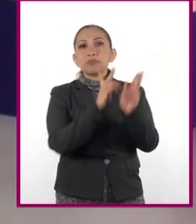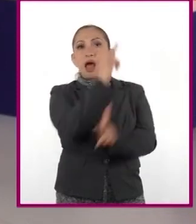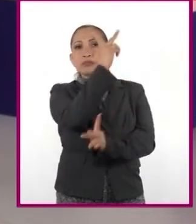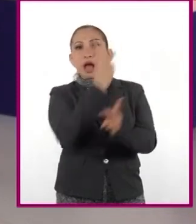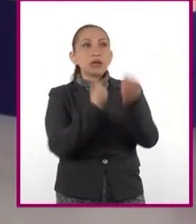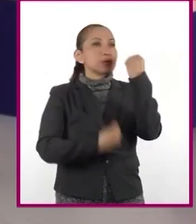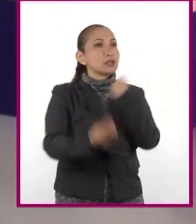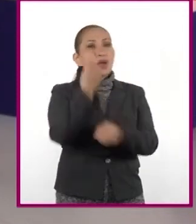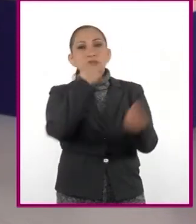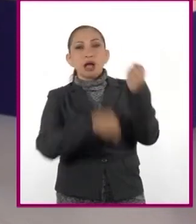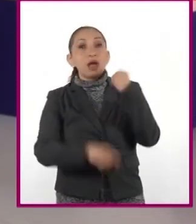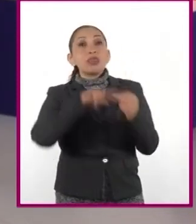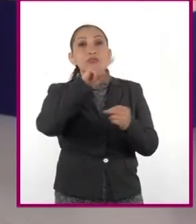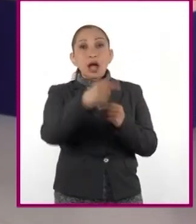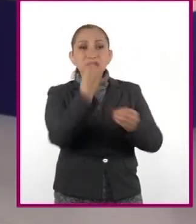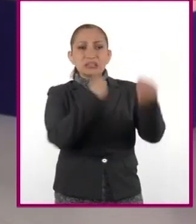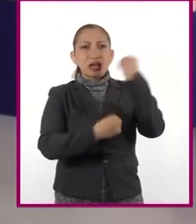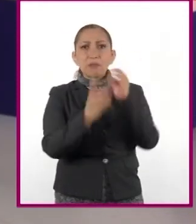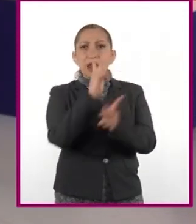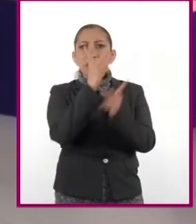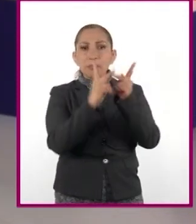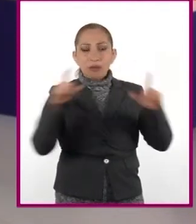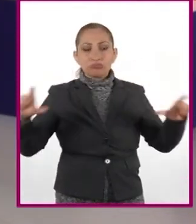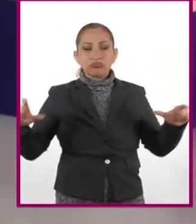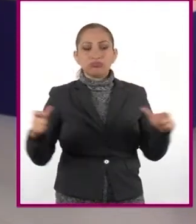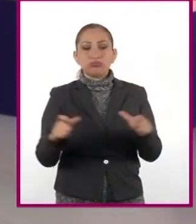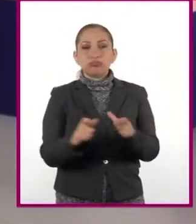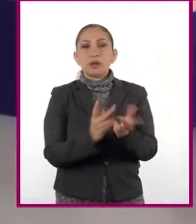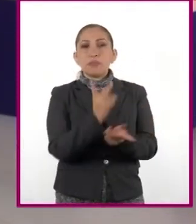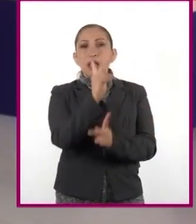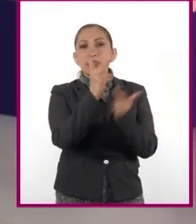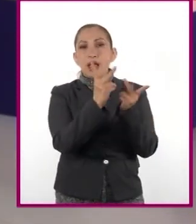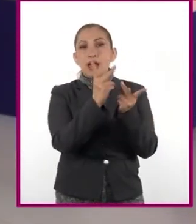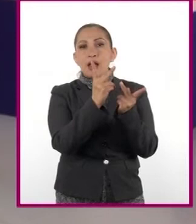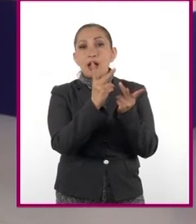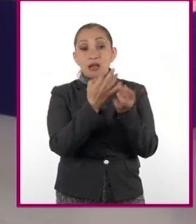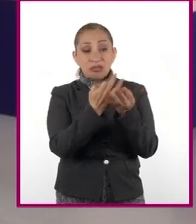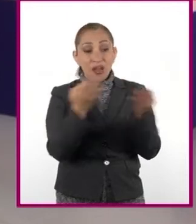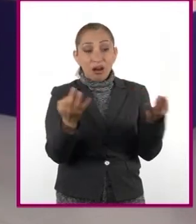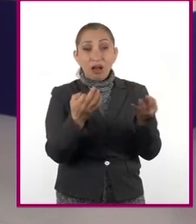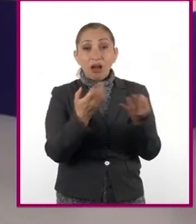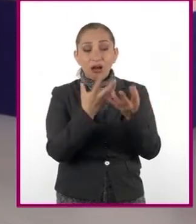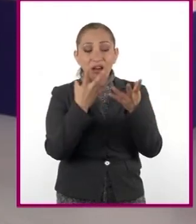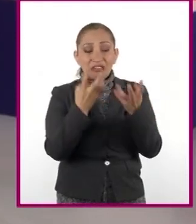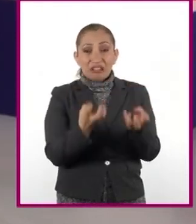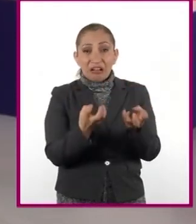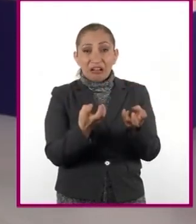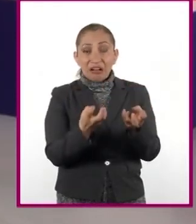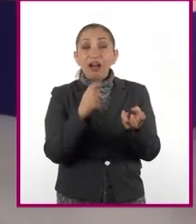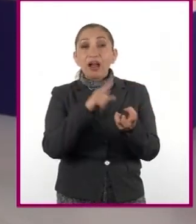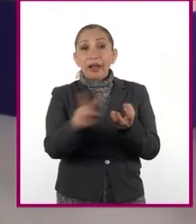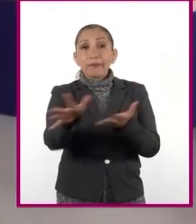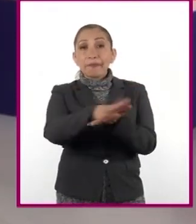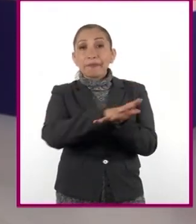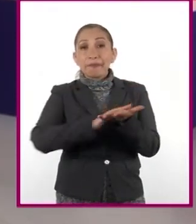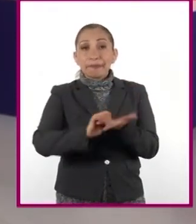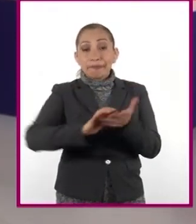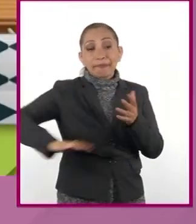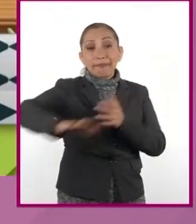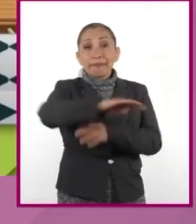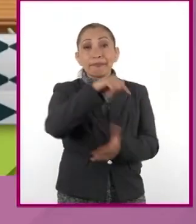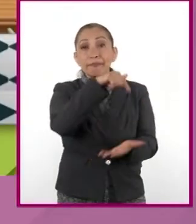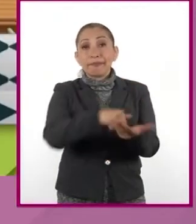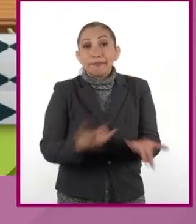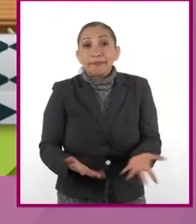terminarían con la cubierta vegetal, lo que repercutiría en la erosión de los suelos y por ende la destrucción del